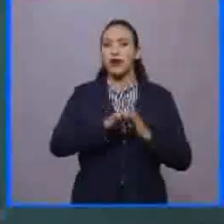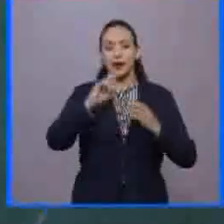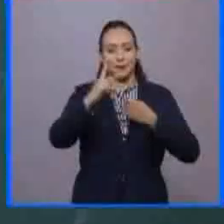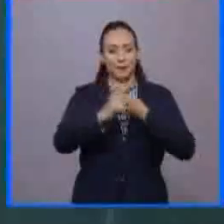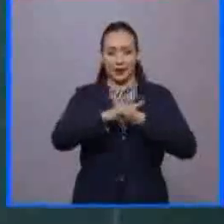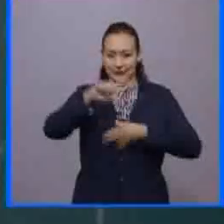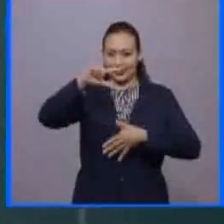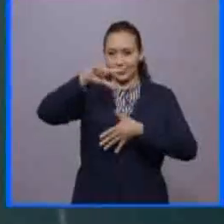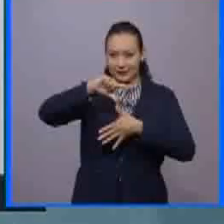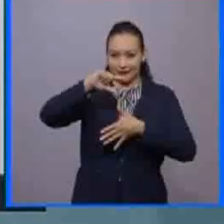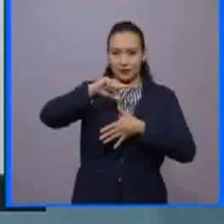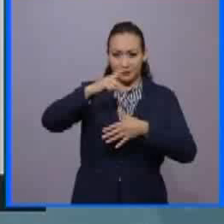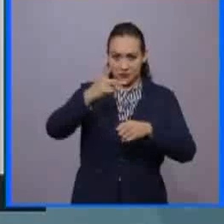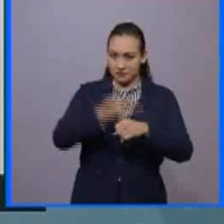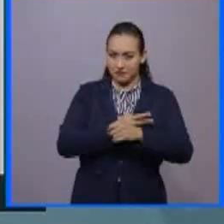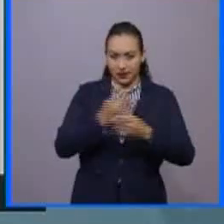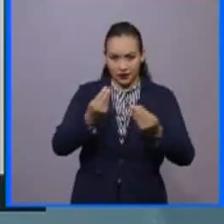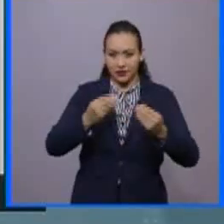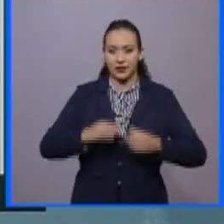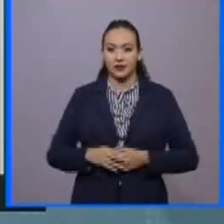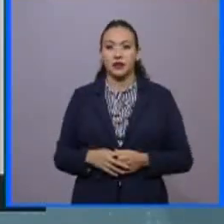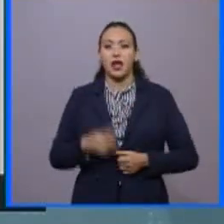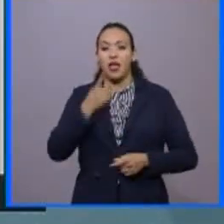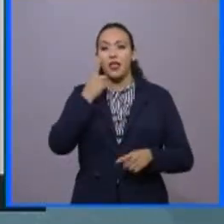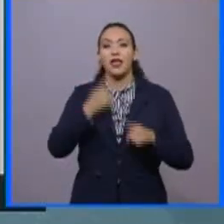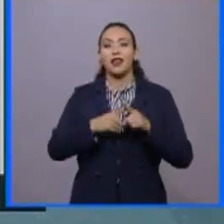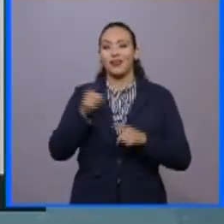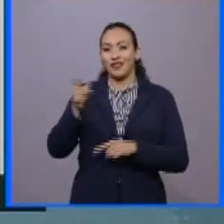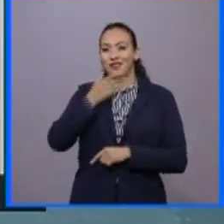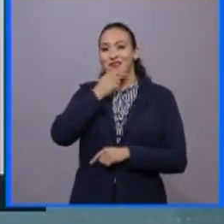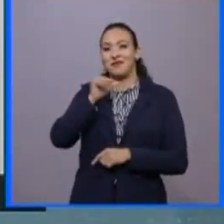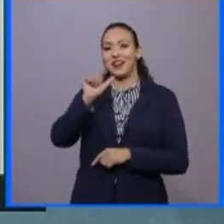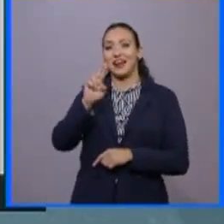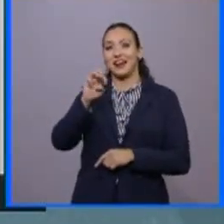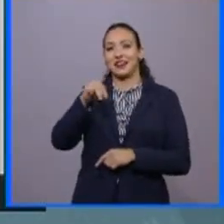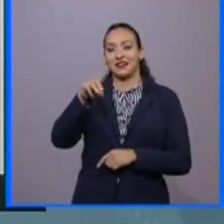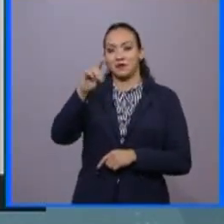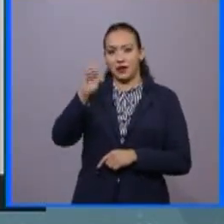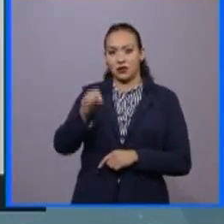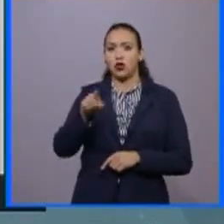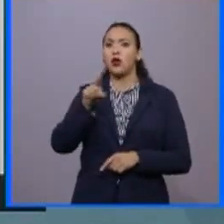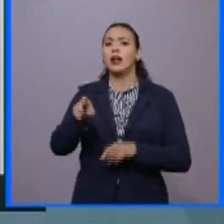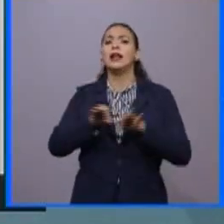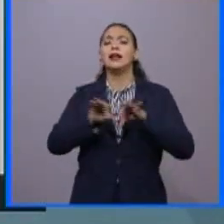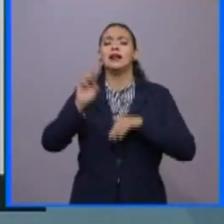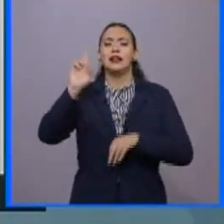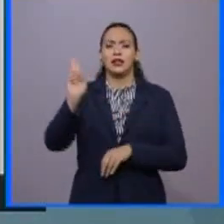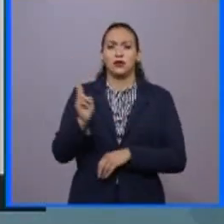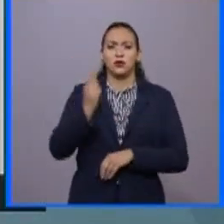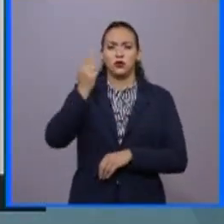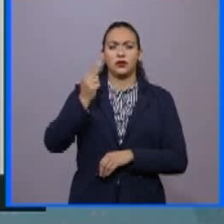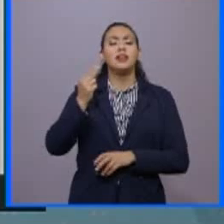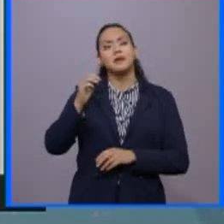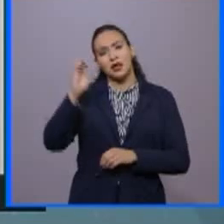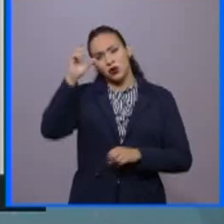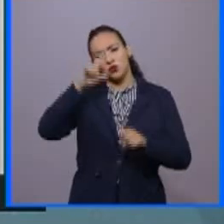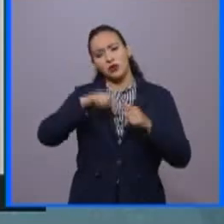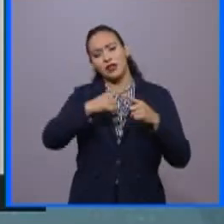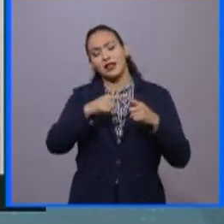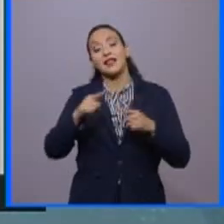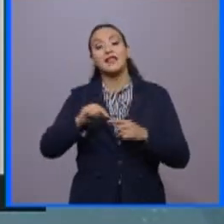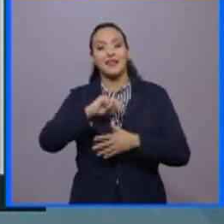de América Latina. Así lo denunció Armando Muyolema, rector de la Universidad Intercultural de